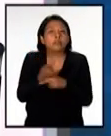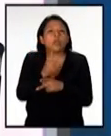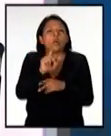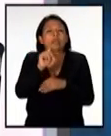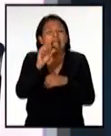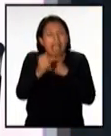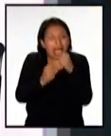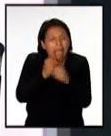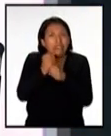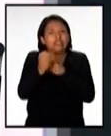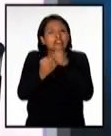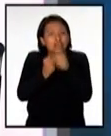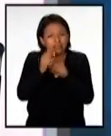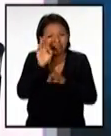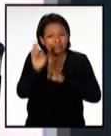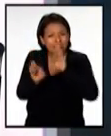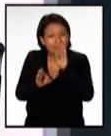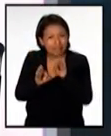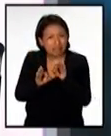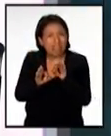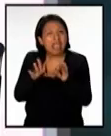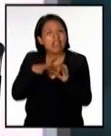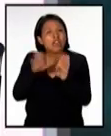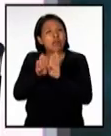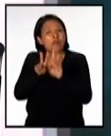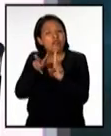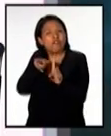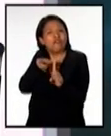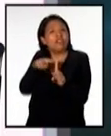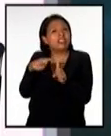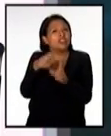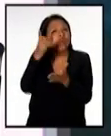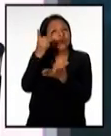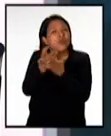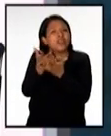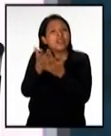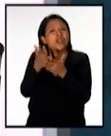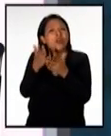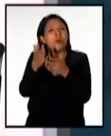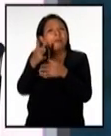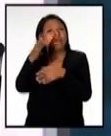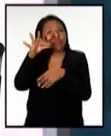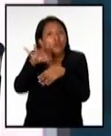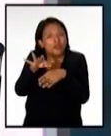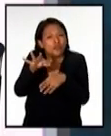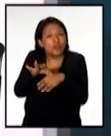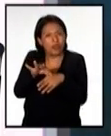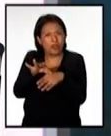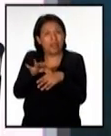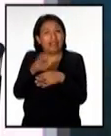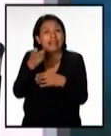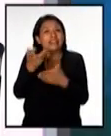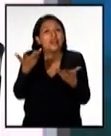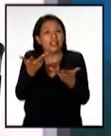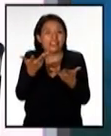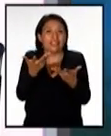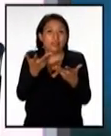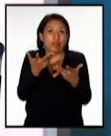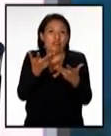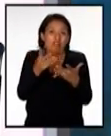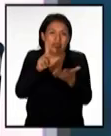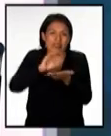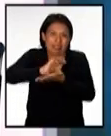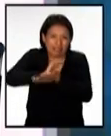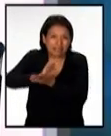estas personas tuvo que ver con esta perspectiva exclusivamente médica, lo que genera muchas formas de discriminación